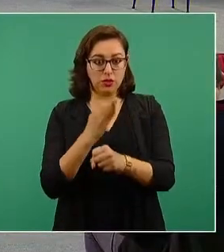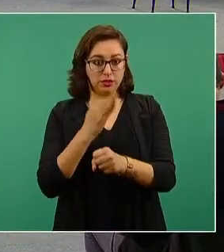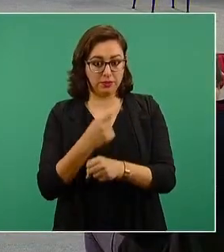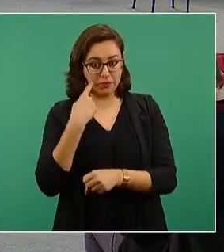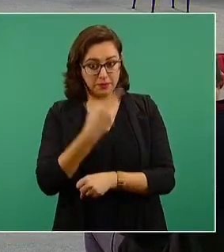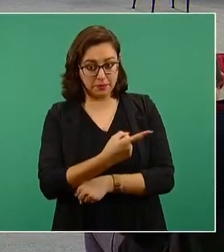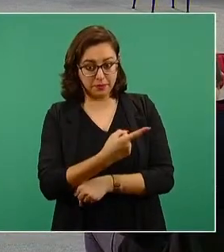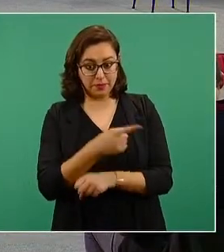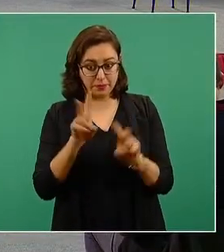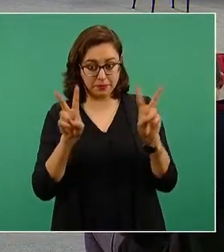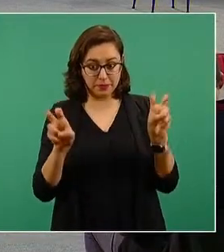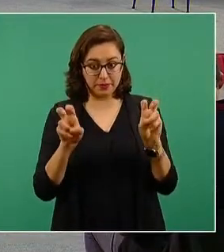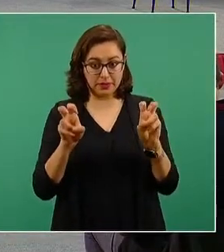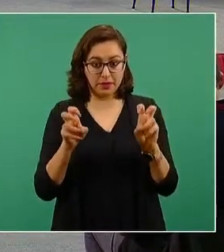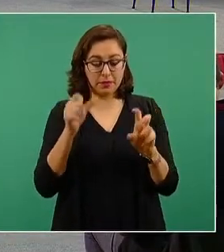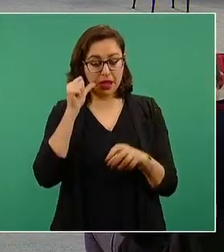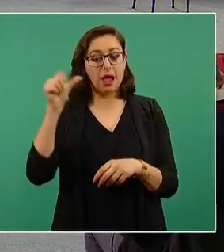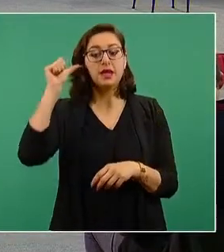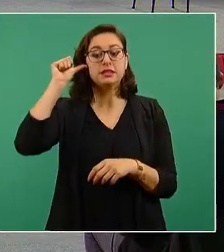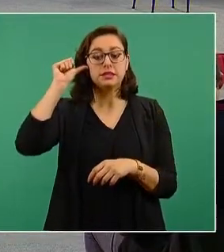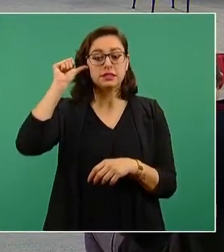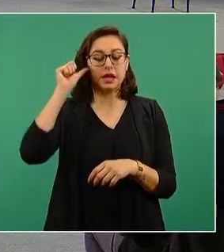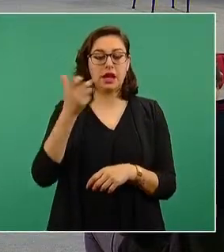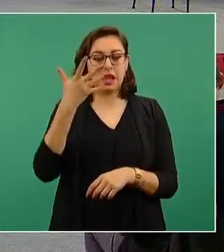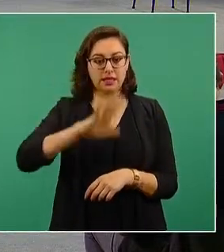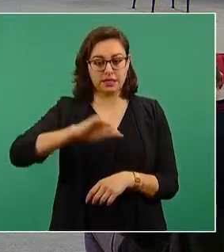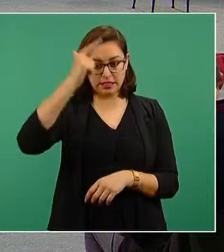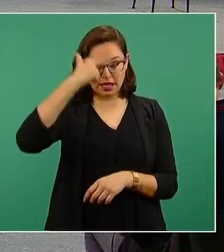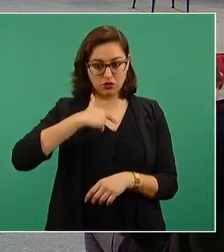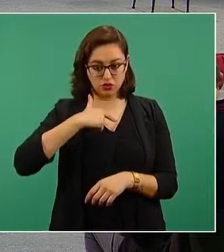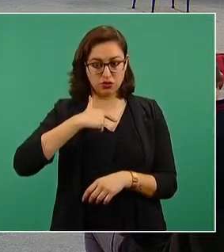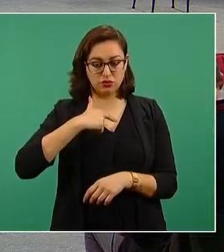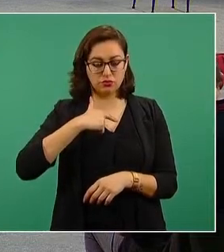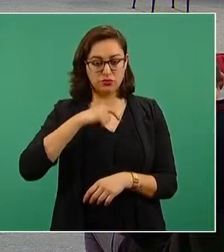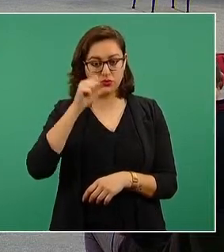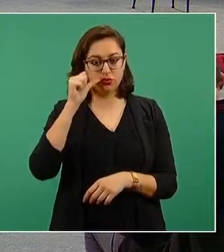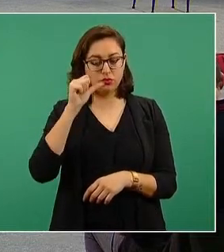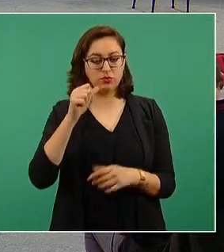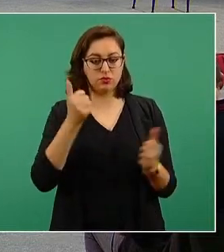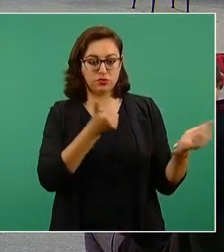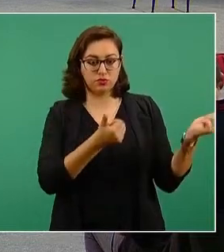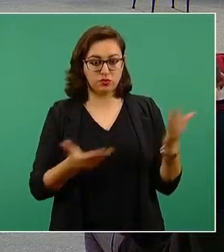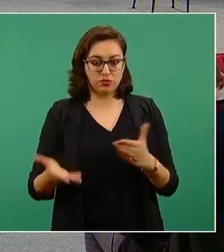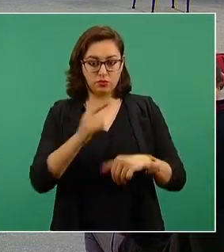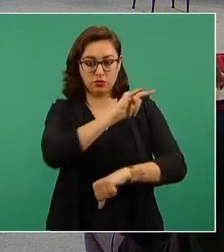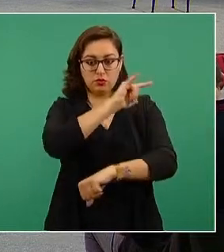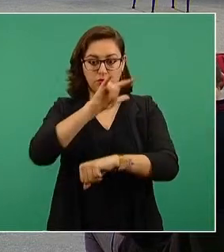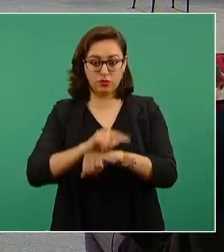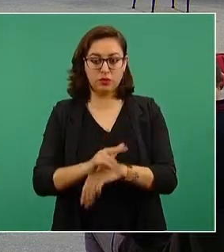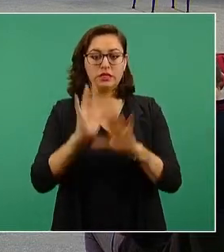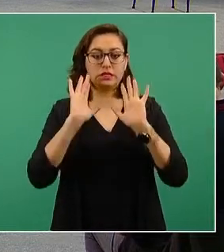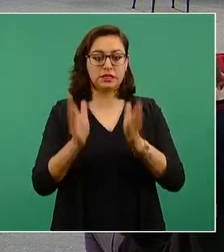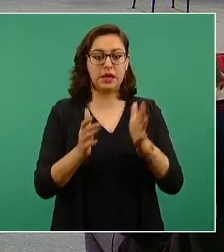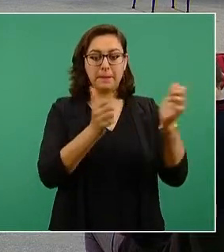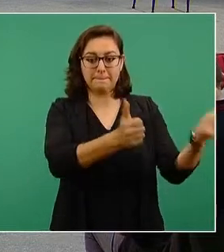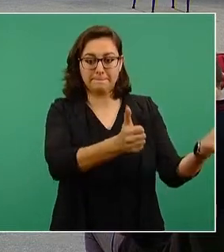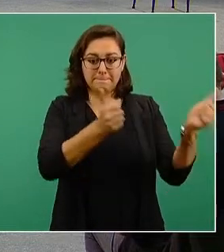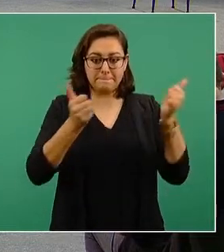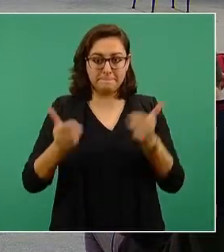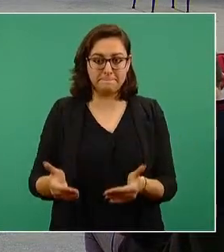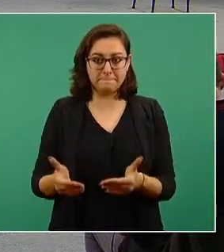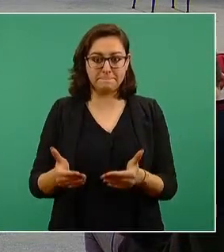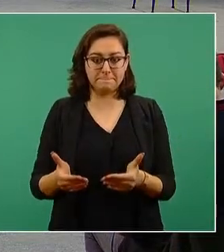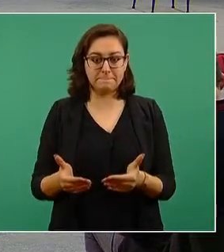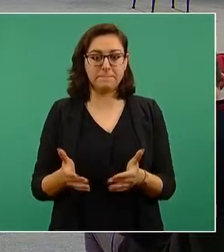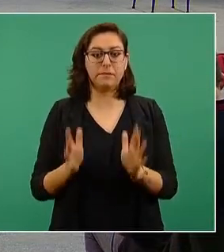¿verdad? Llegó a las 10:30 de la noche el vuelo, ya se descargó y